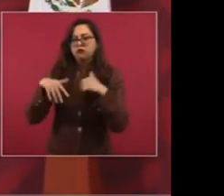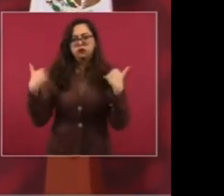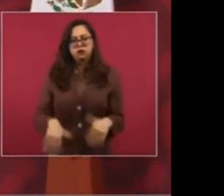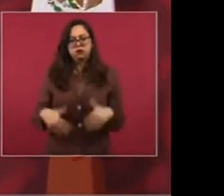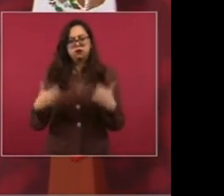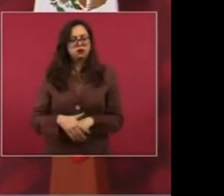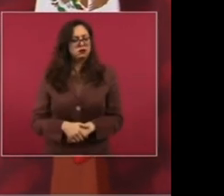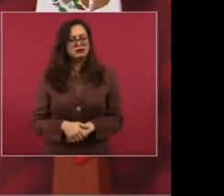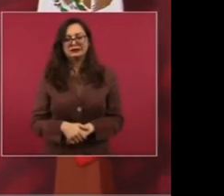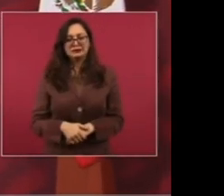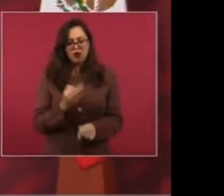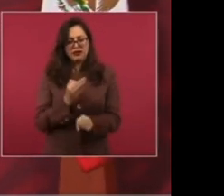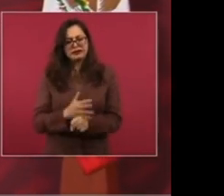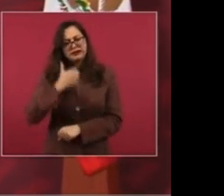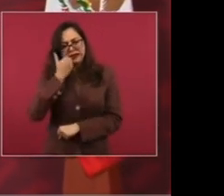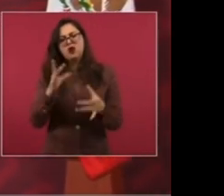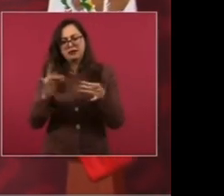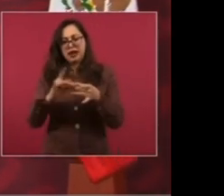es un agente